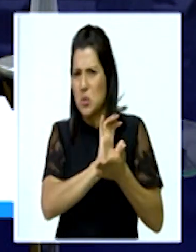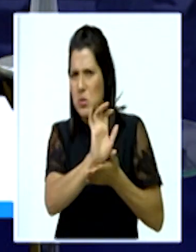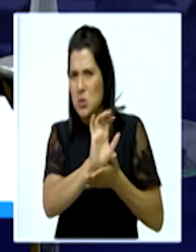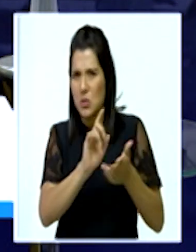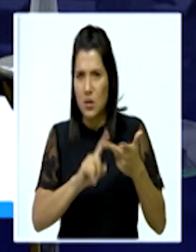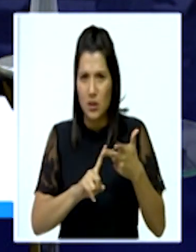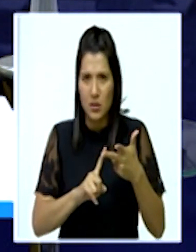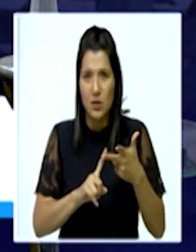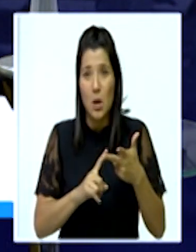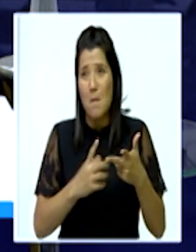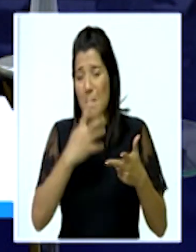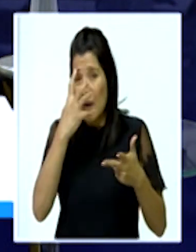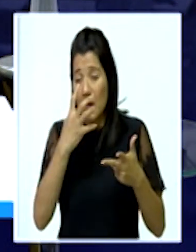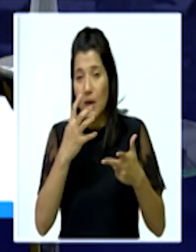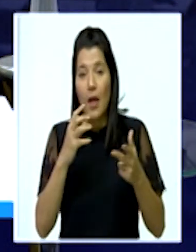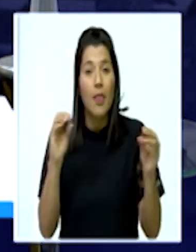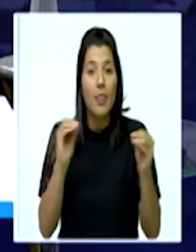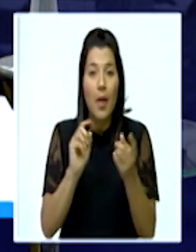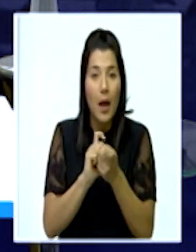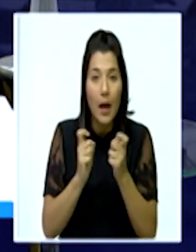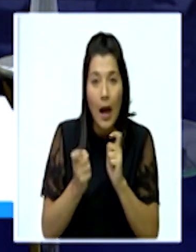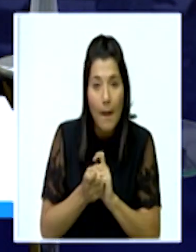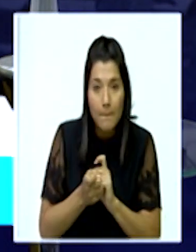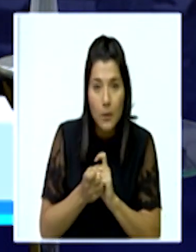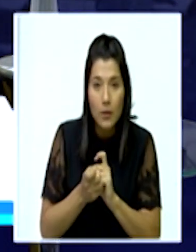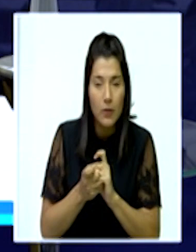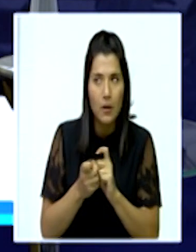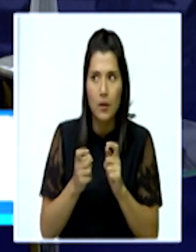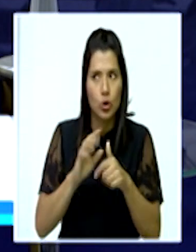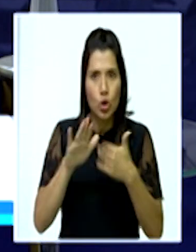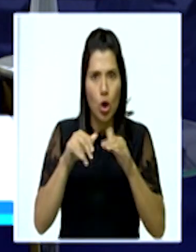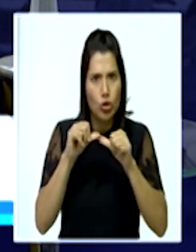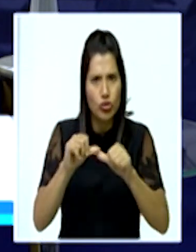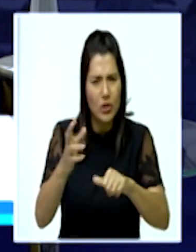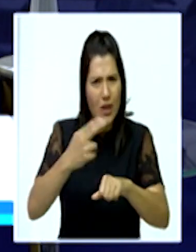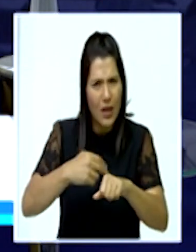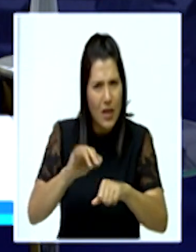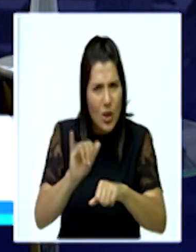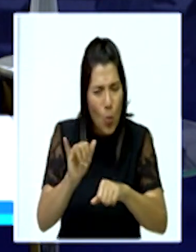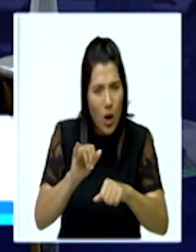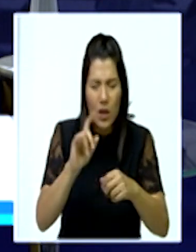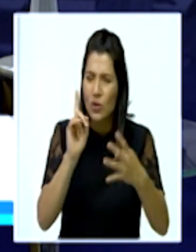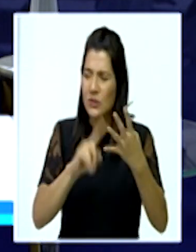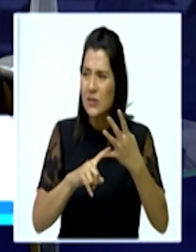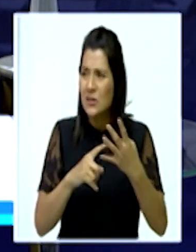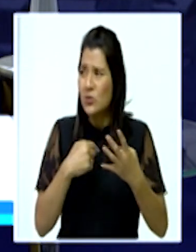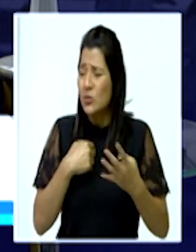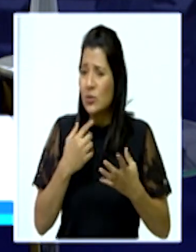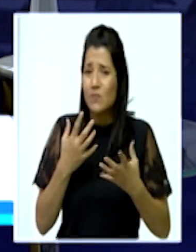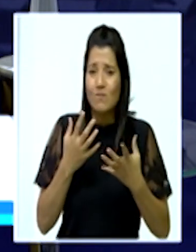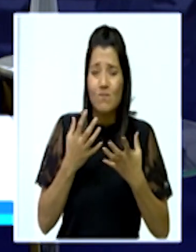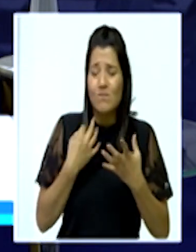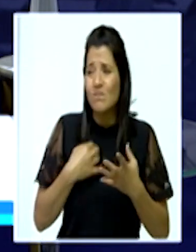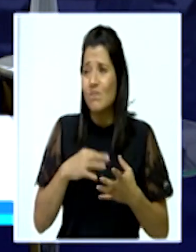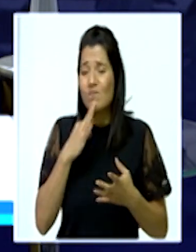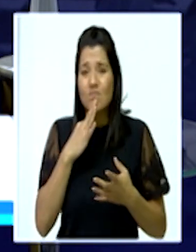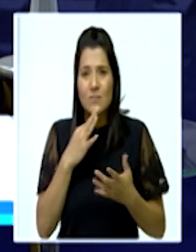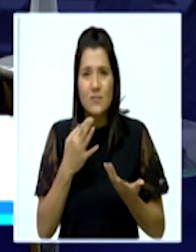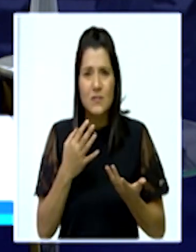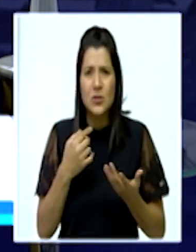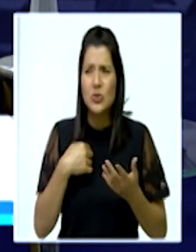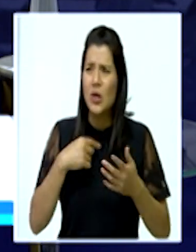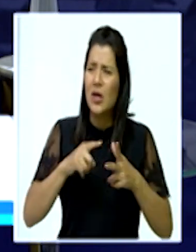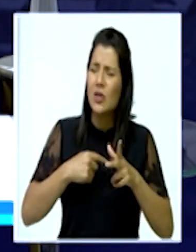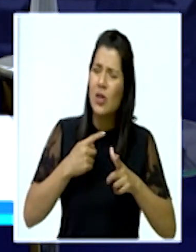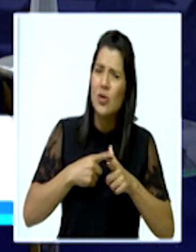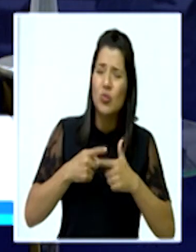murió. Entonces la impotencia me empieza a dar esa depresión y esa melancolía. Y aquí es donde lloro y lloro y lloro